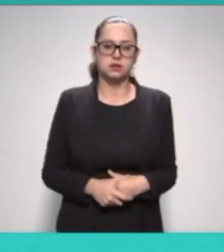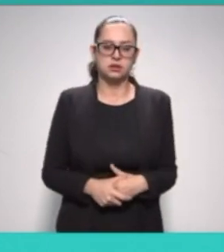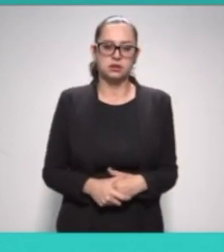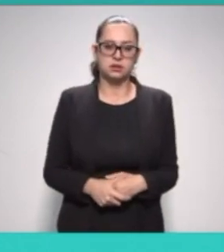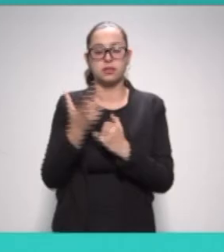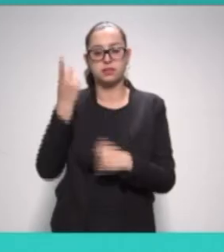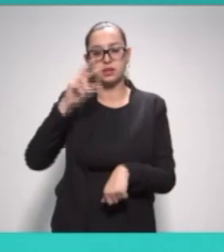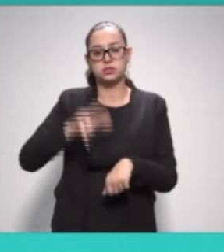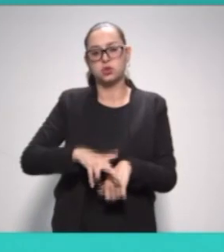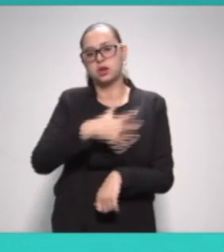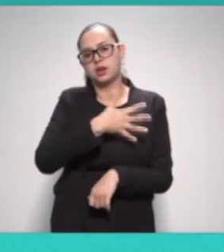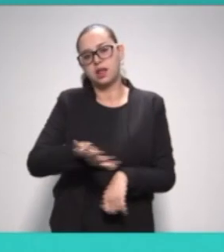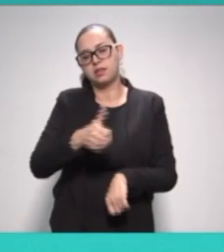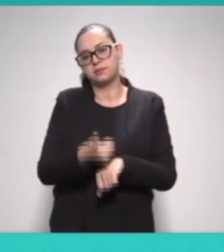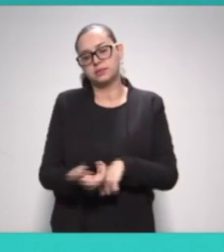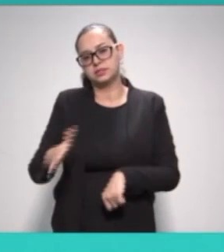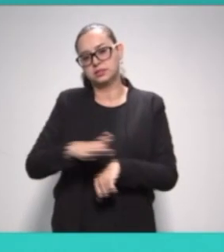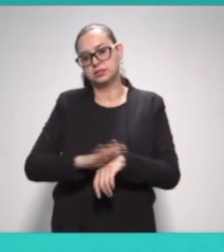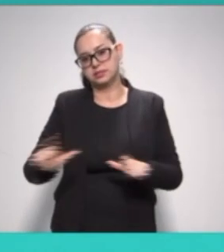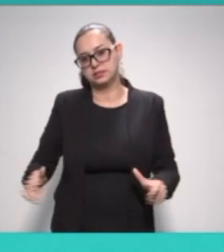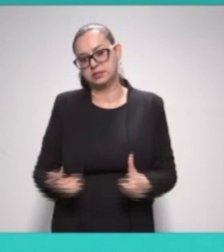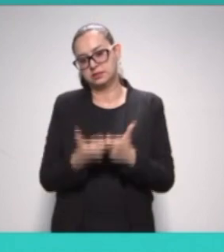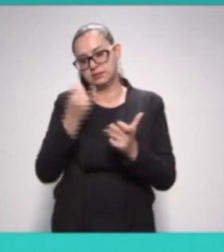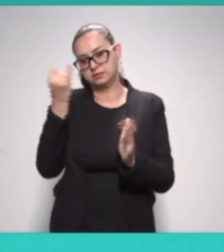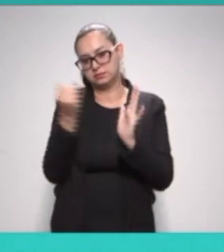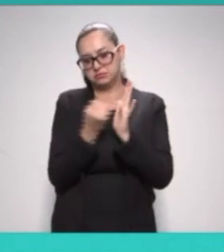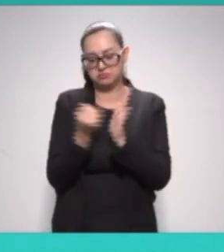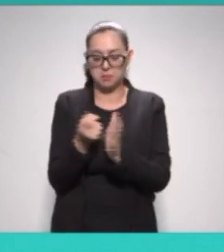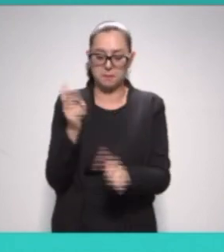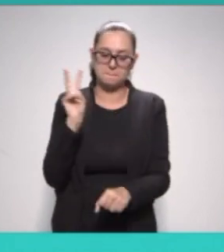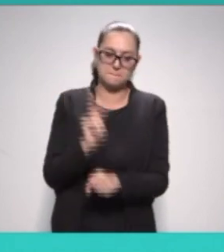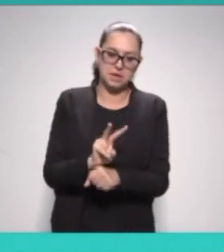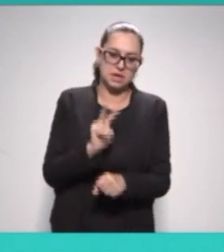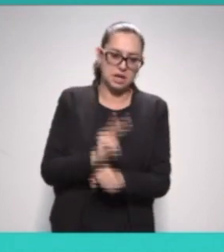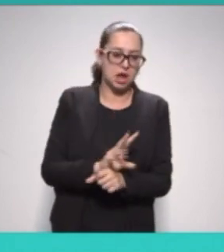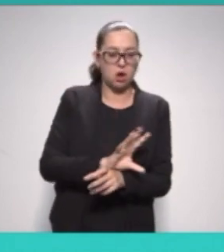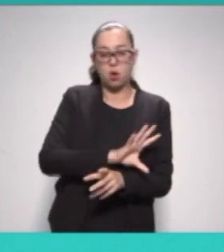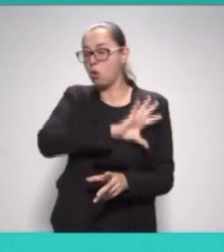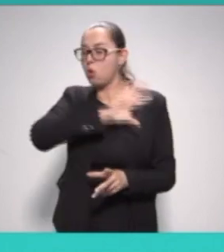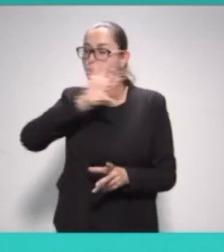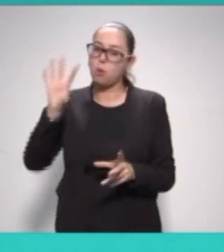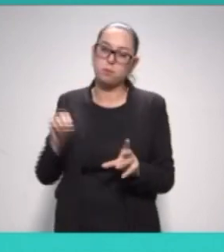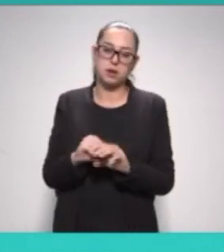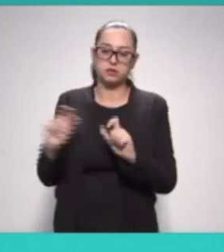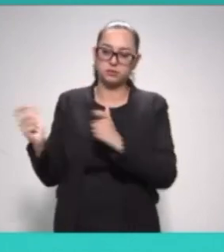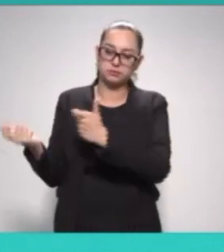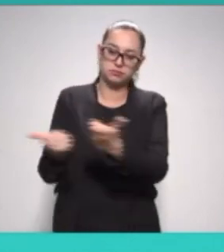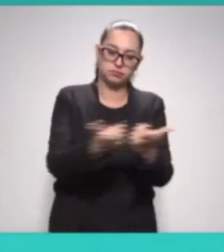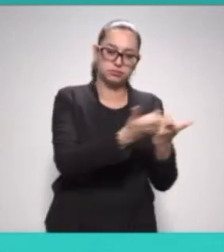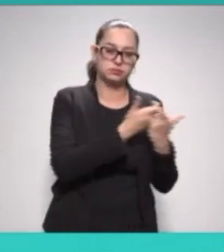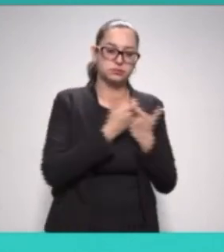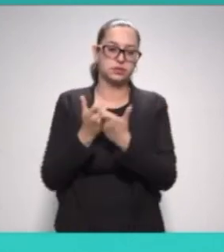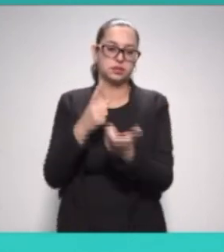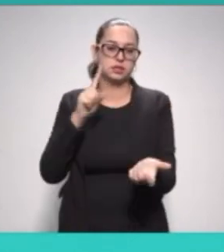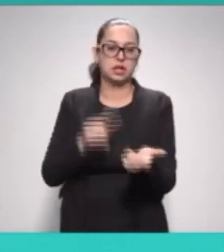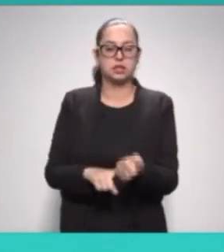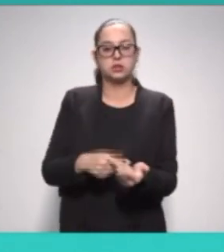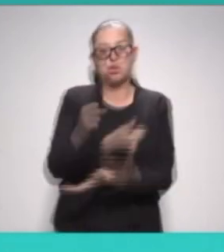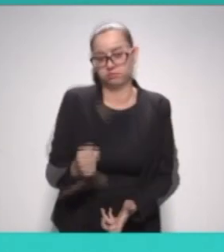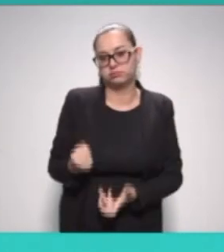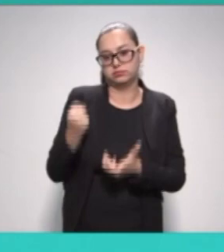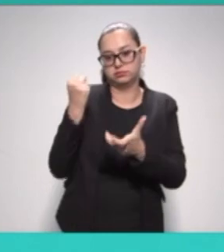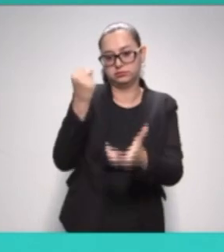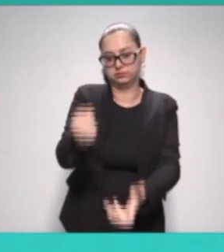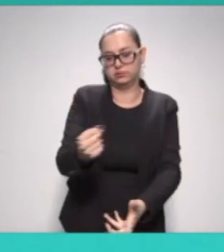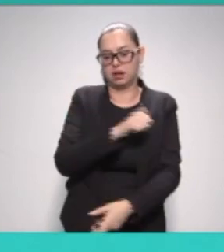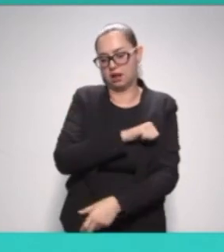referido inmueble en atención a la solicitud el sujeto obligado se declaró incompetente argumentando que es dirección general de patrimonio inmobiliario de